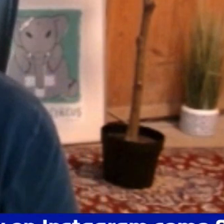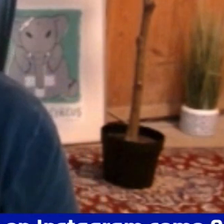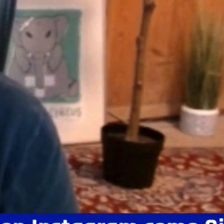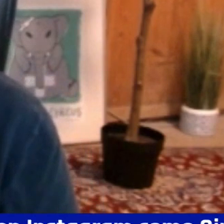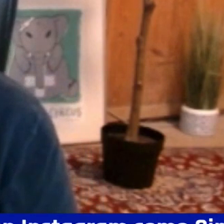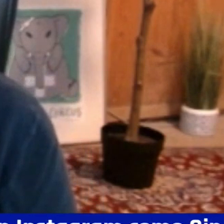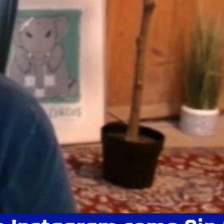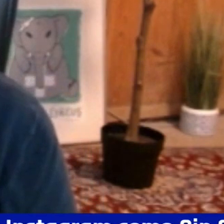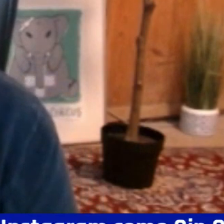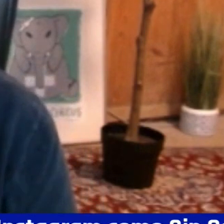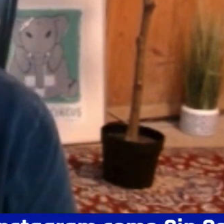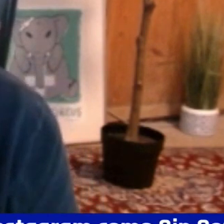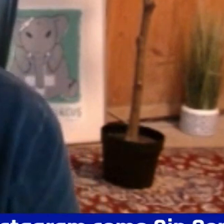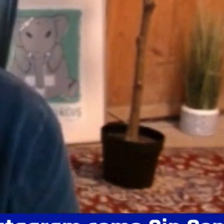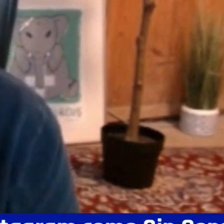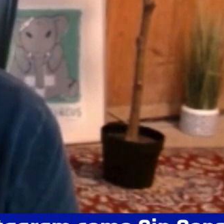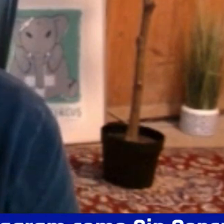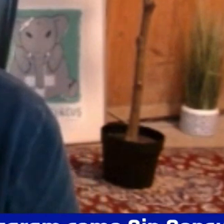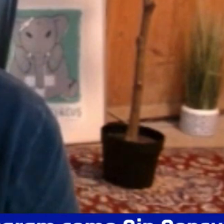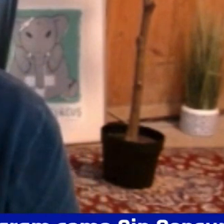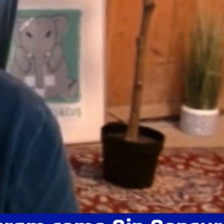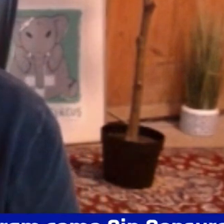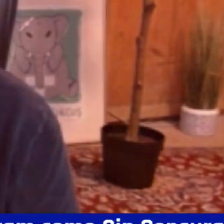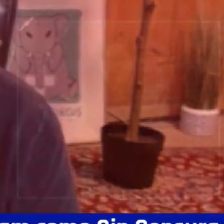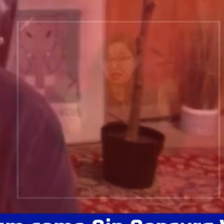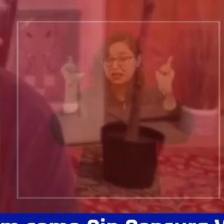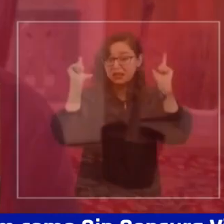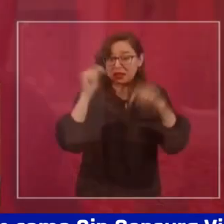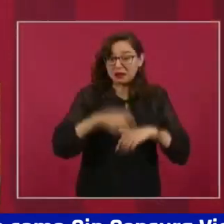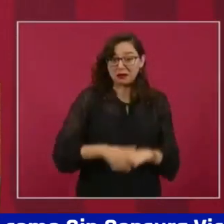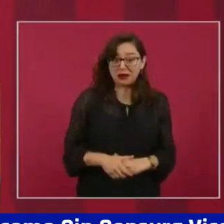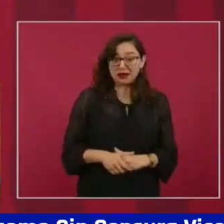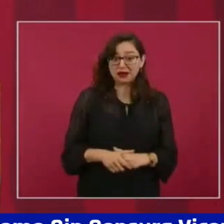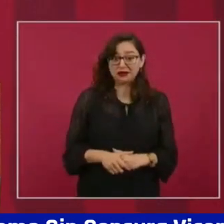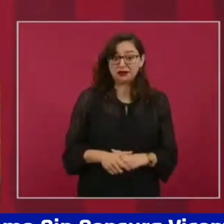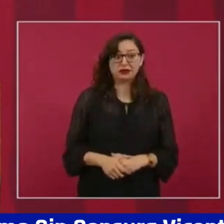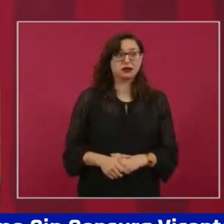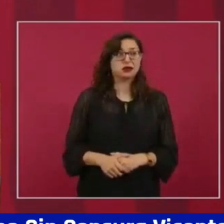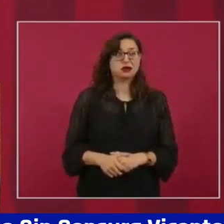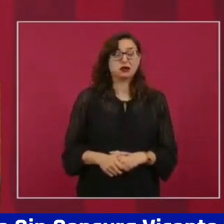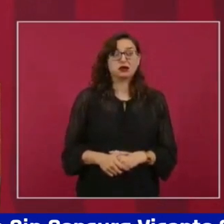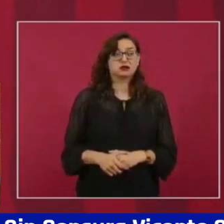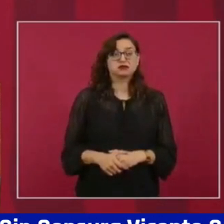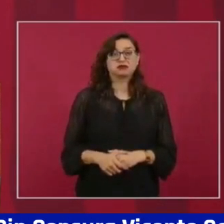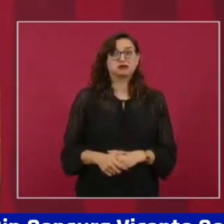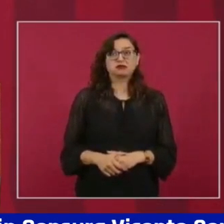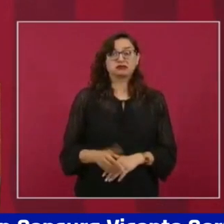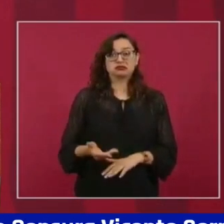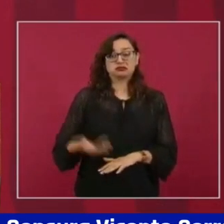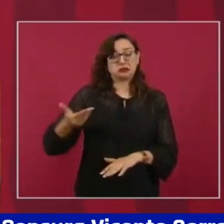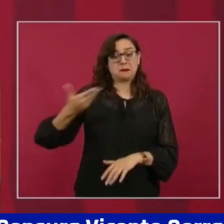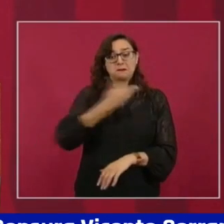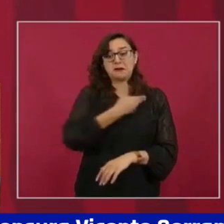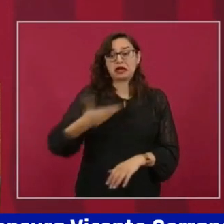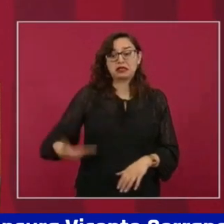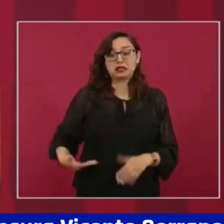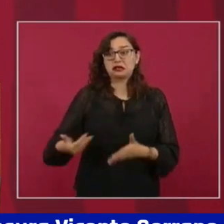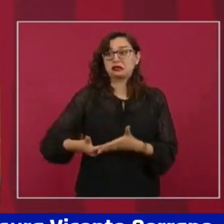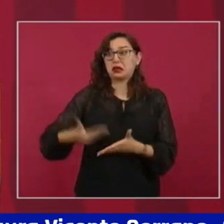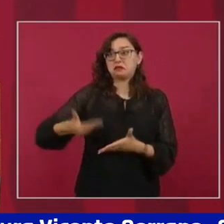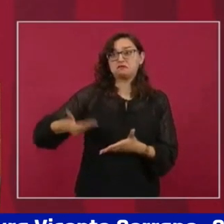la que existía antes, que no hay impunidad como la que imperaba, que no existe el influyentismo